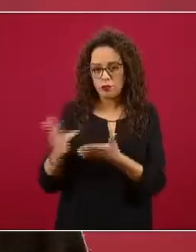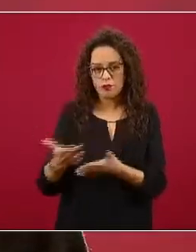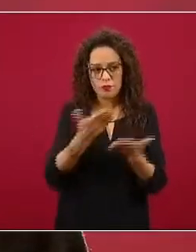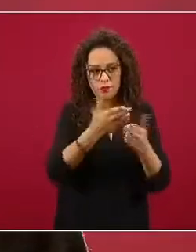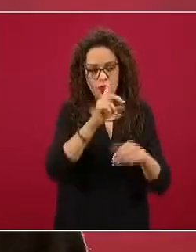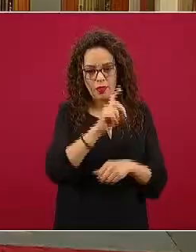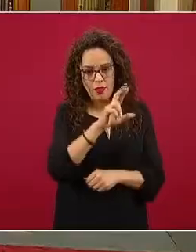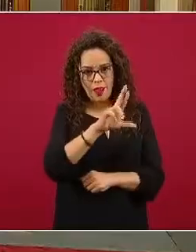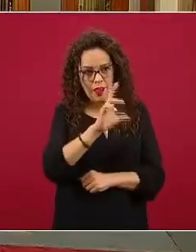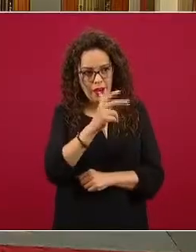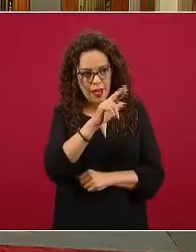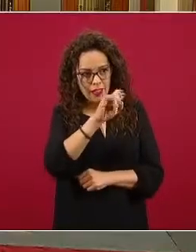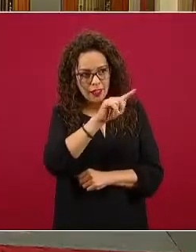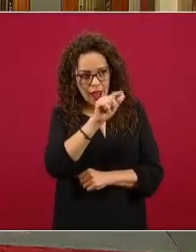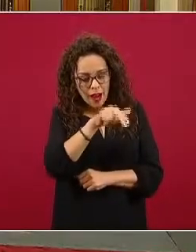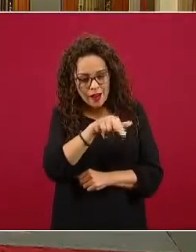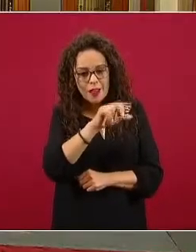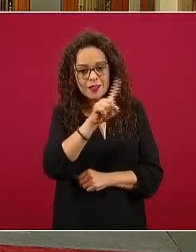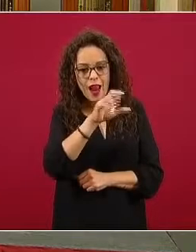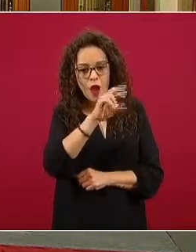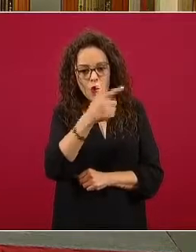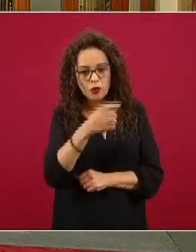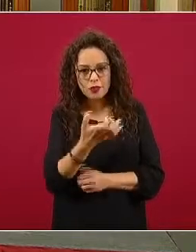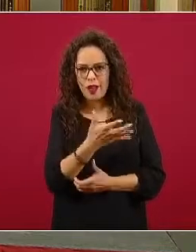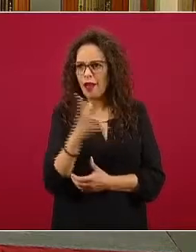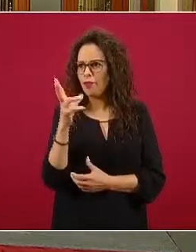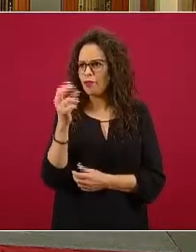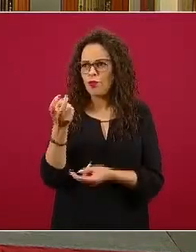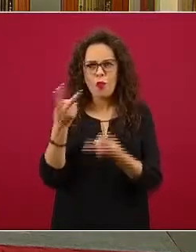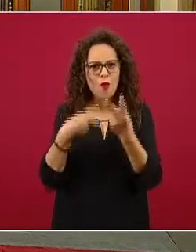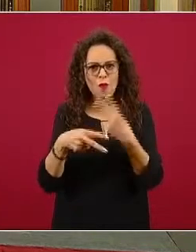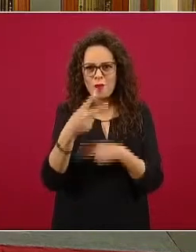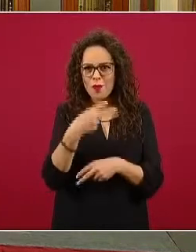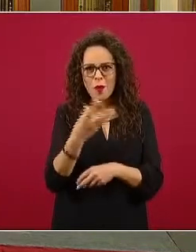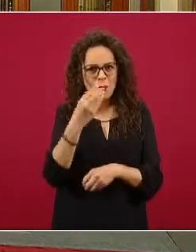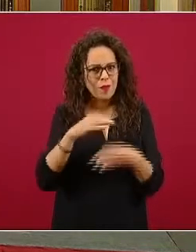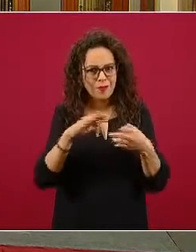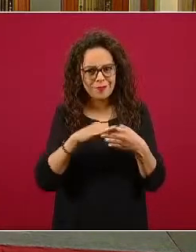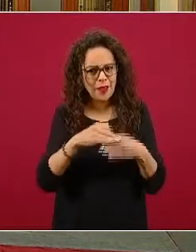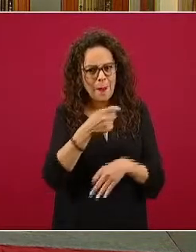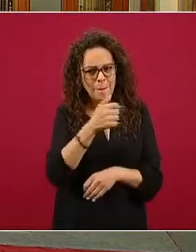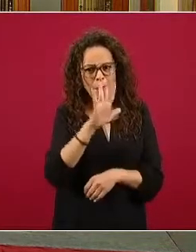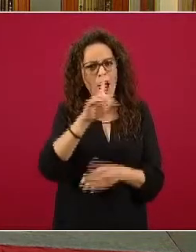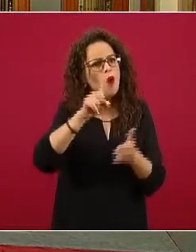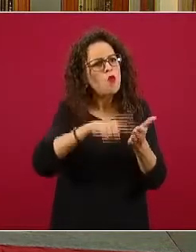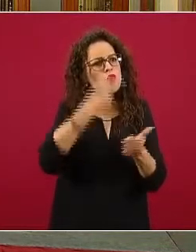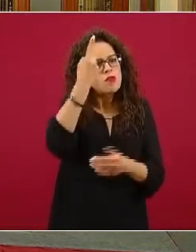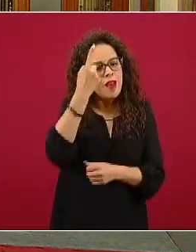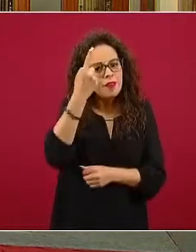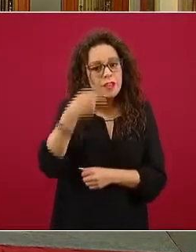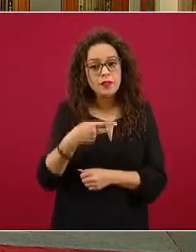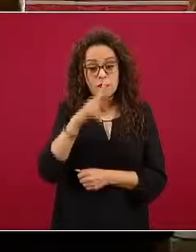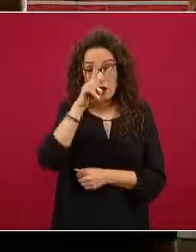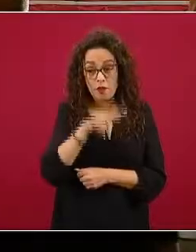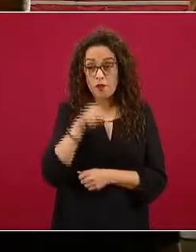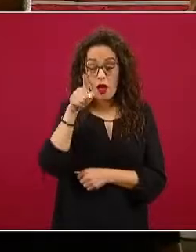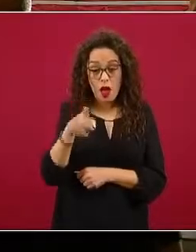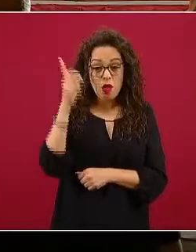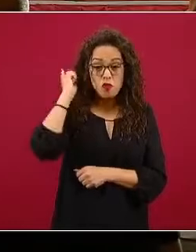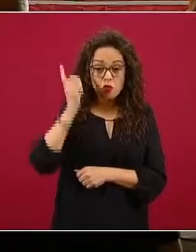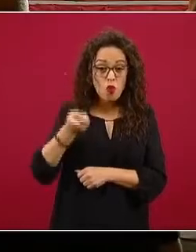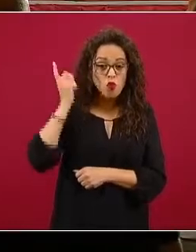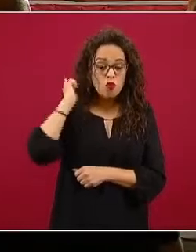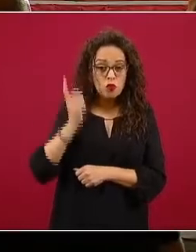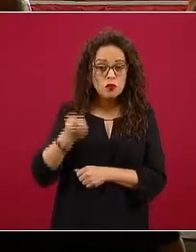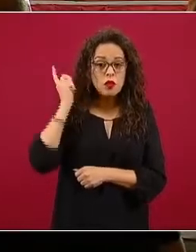Zaragoza. Él casi no había venido, creo que alguna vez solamente aquí a la conferencia, pero él está todos los días